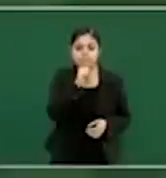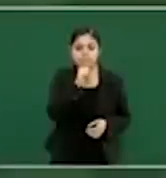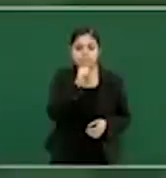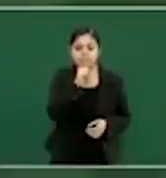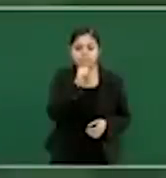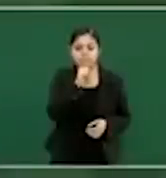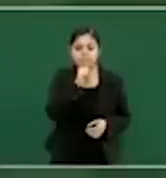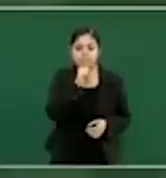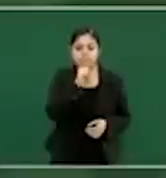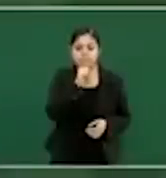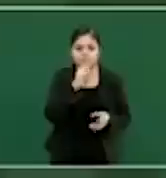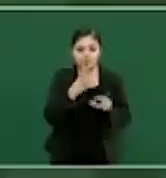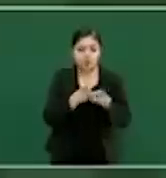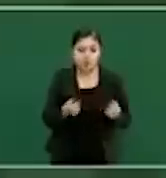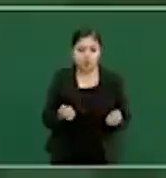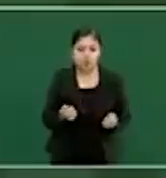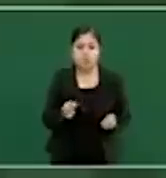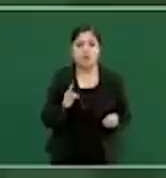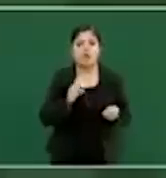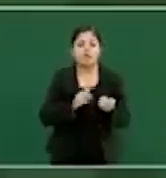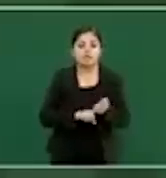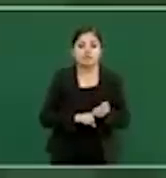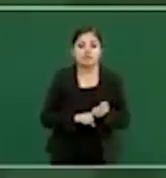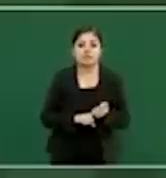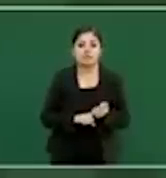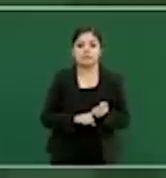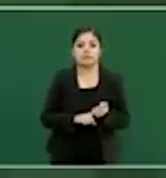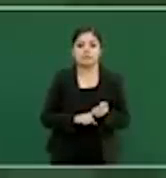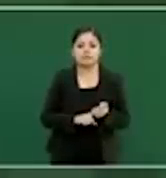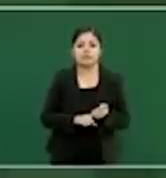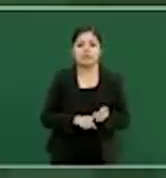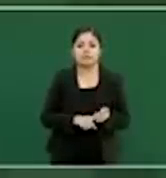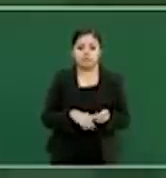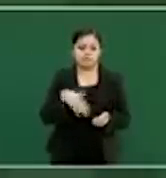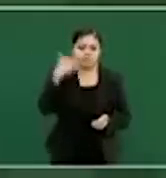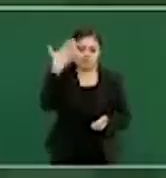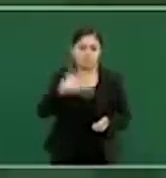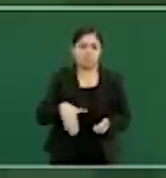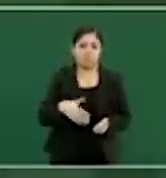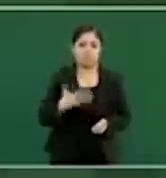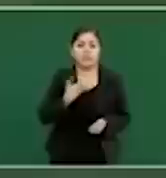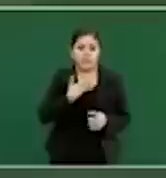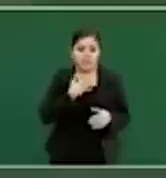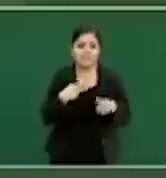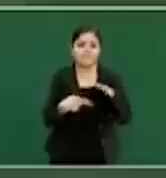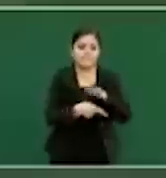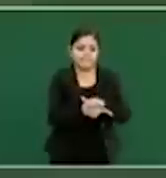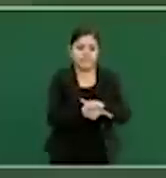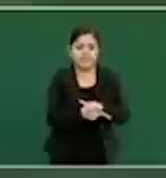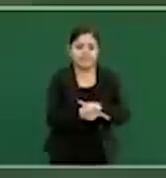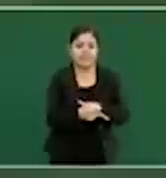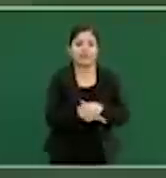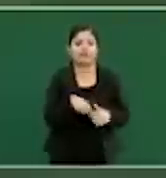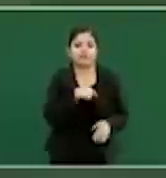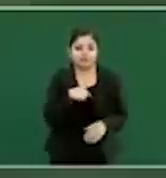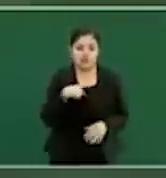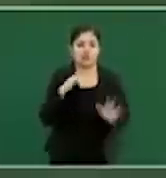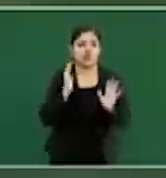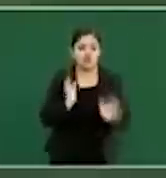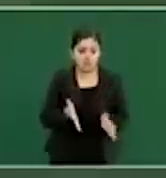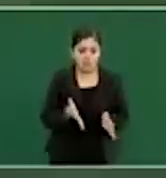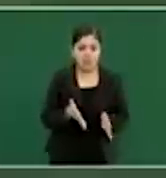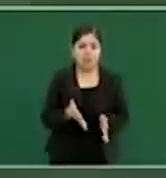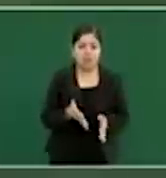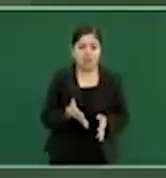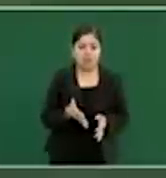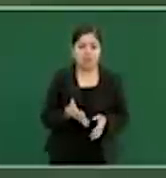ha resuelto, es un asunto, como ustedes saben, pendiente, lo estamos tratando